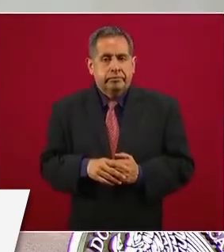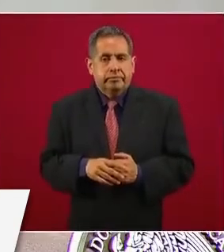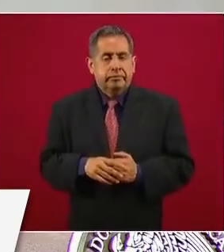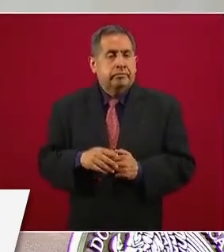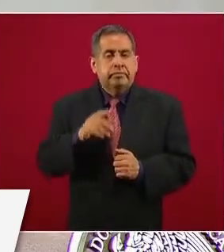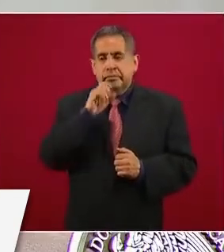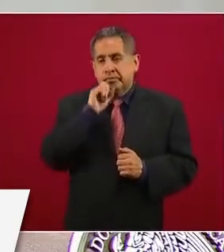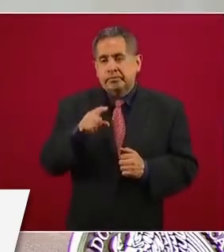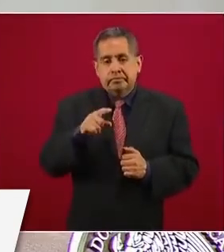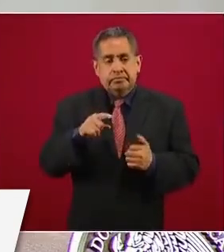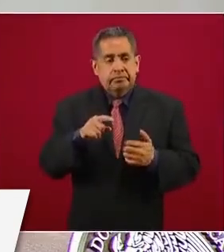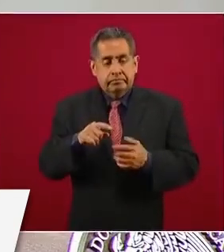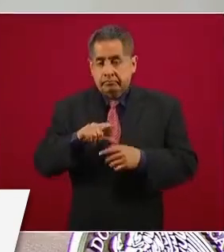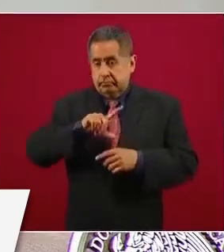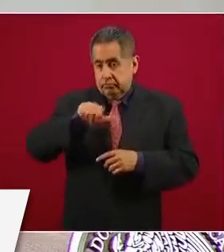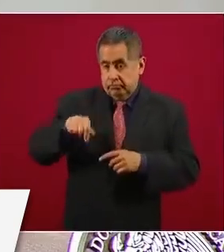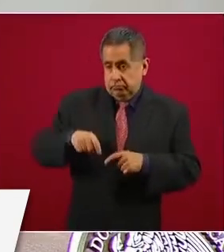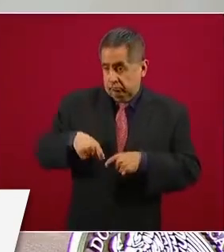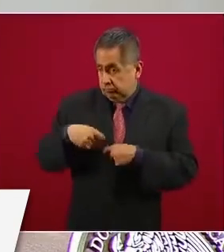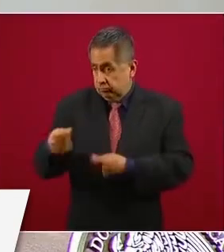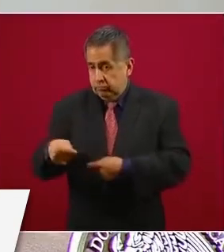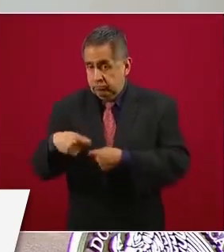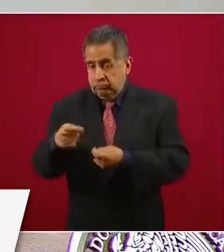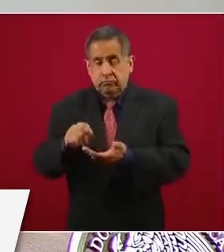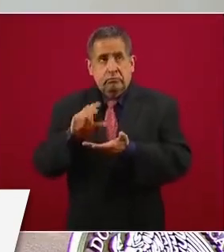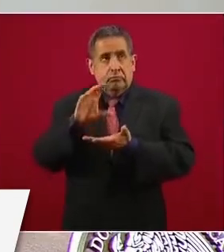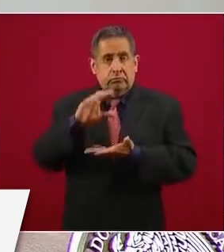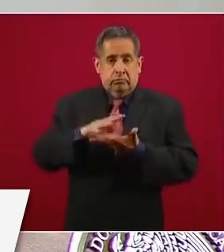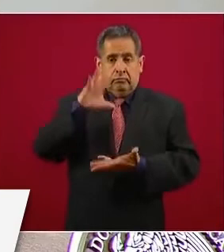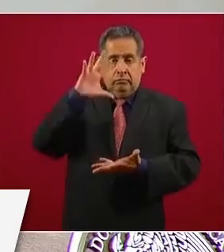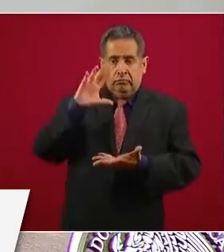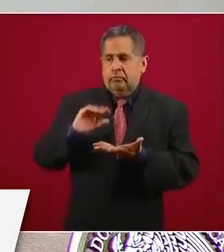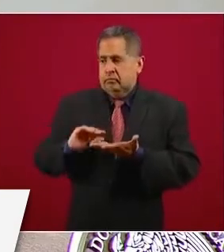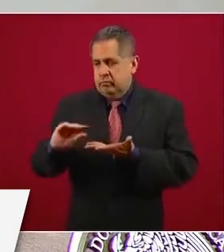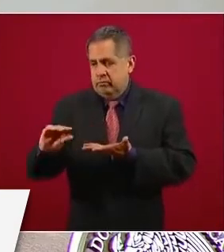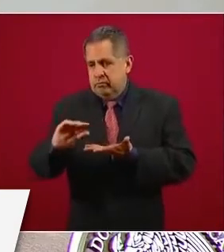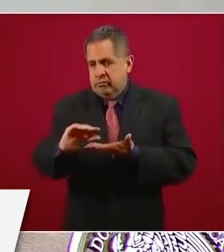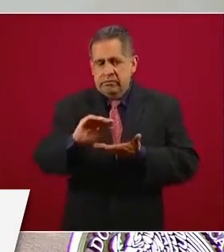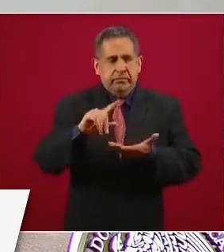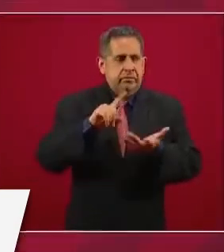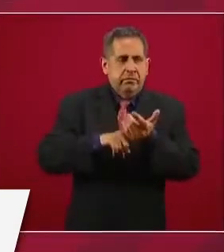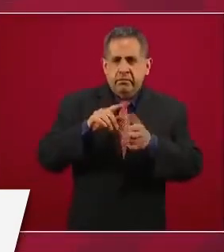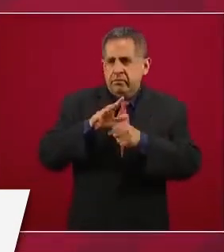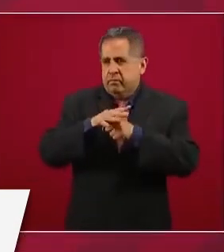nivel o el grado de pobreza